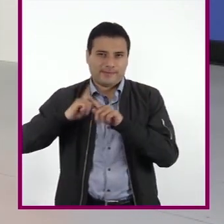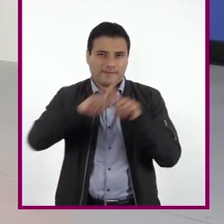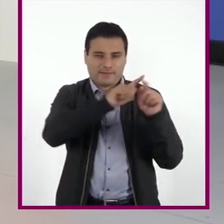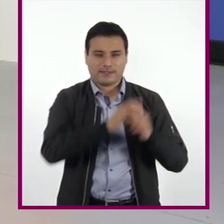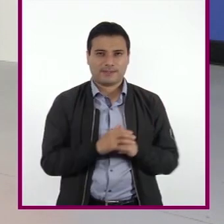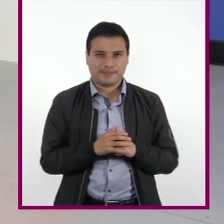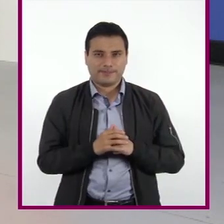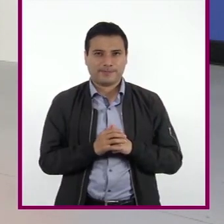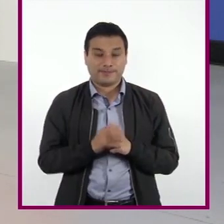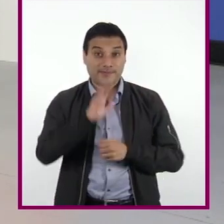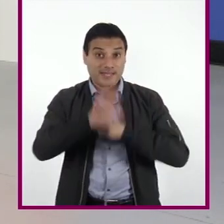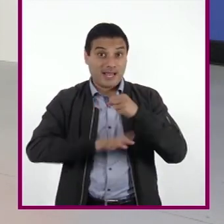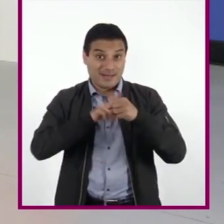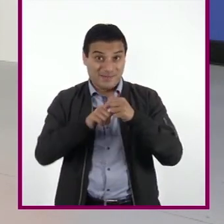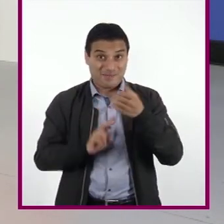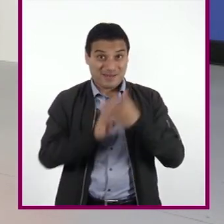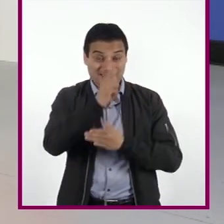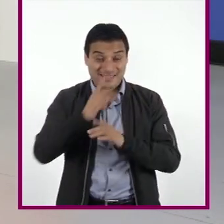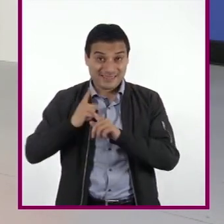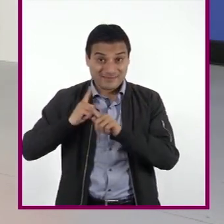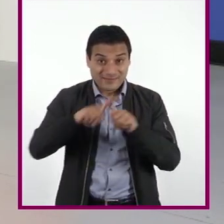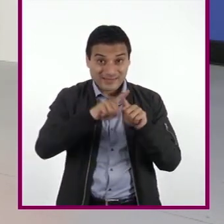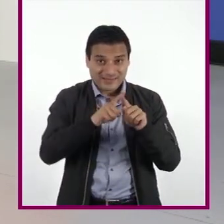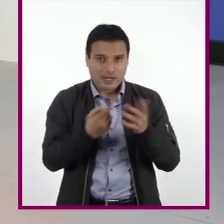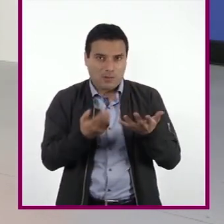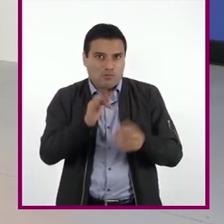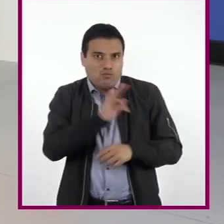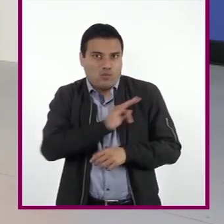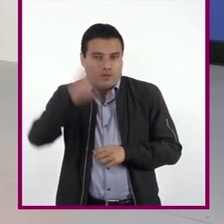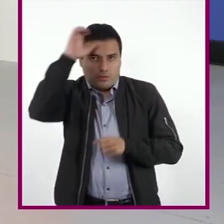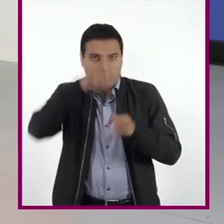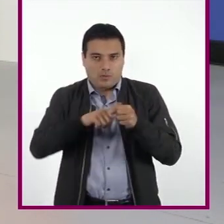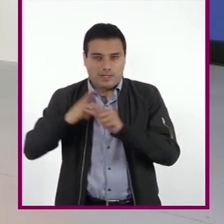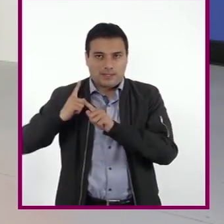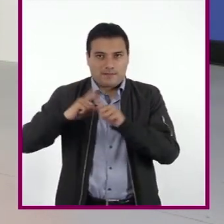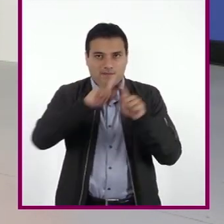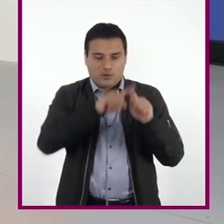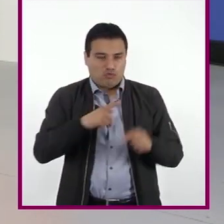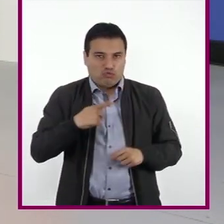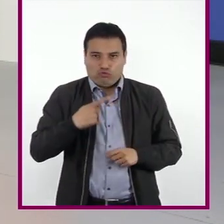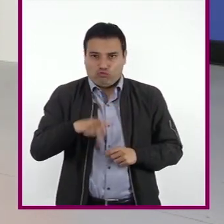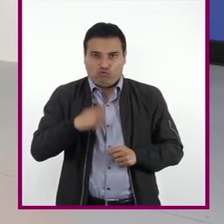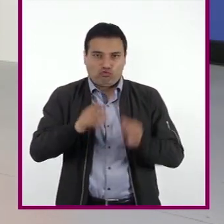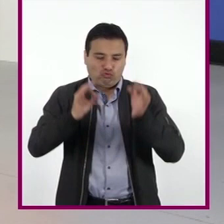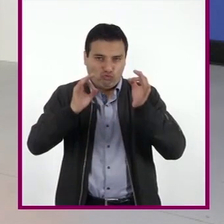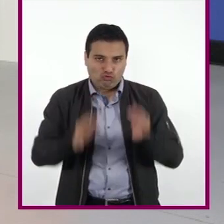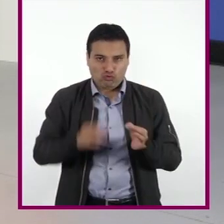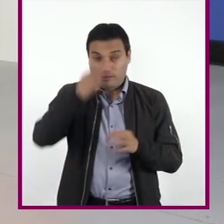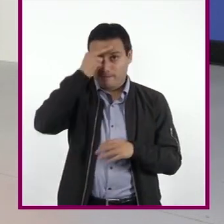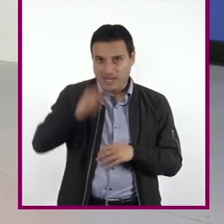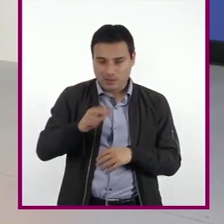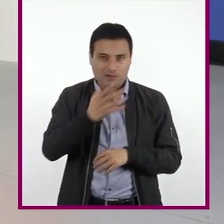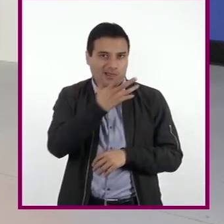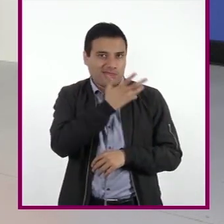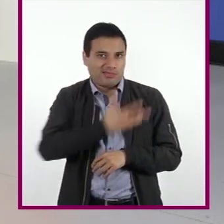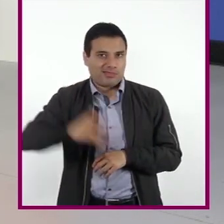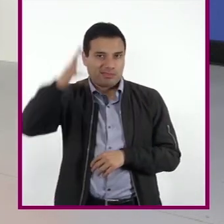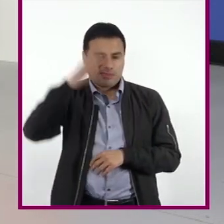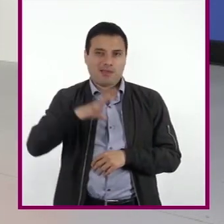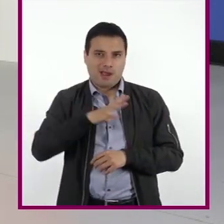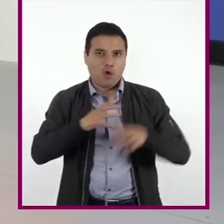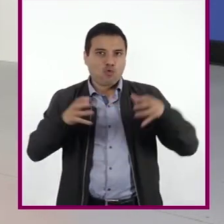La biodiversidad permite que exista diversidad cultural y propia, enriqueciendo a nuestra nación con múltiples